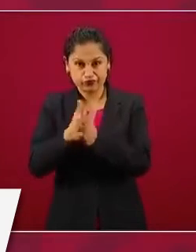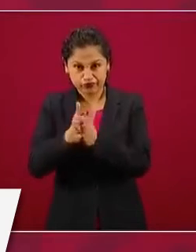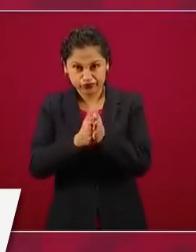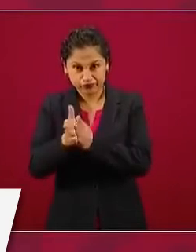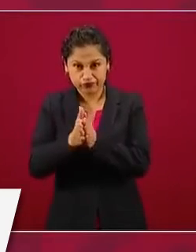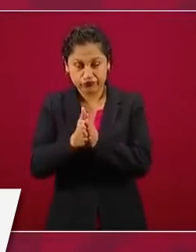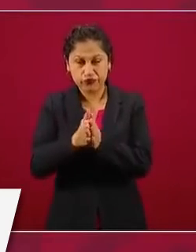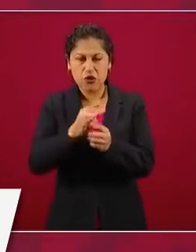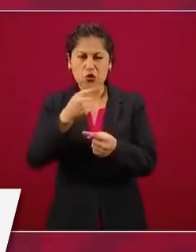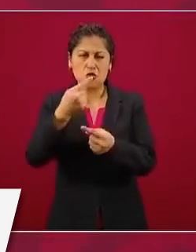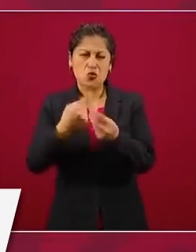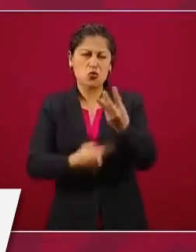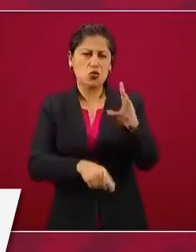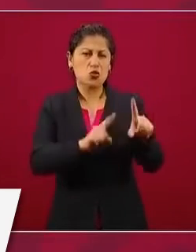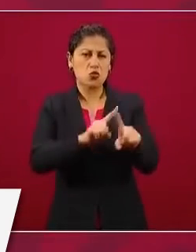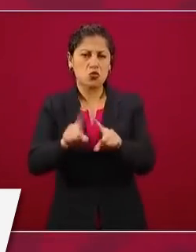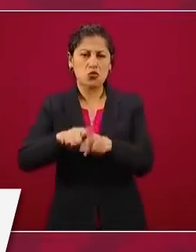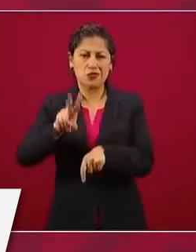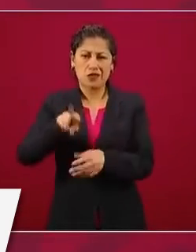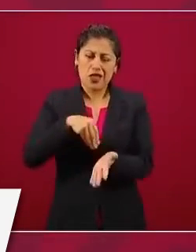Y esto fundamentalmente